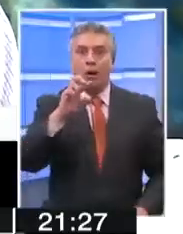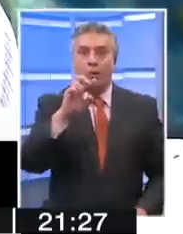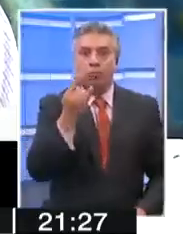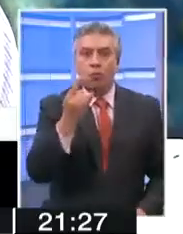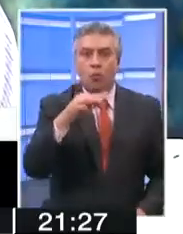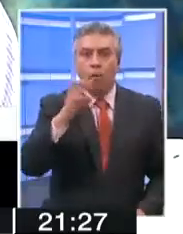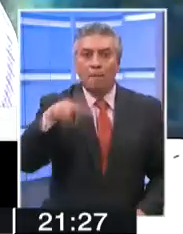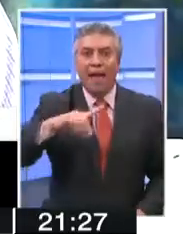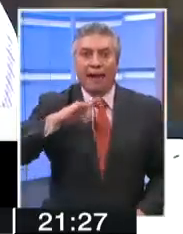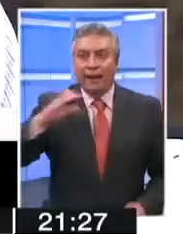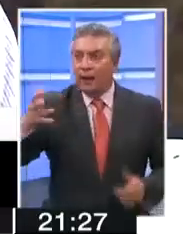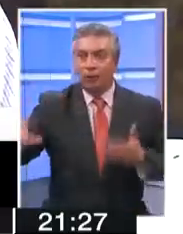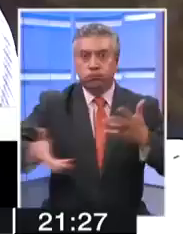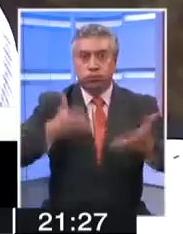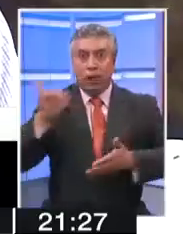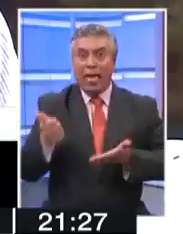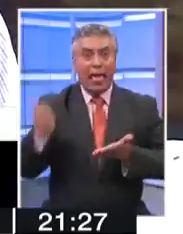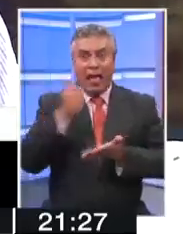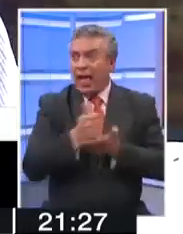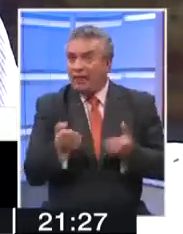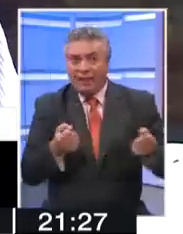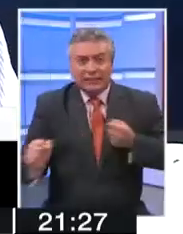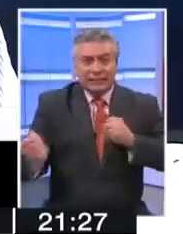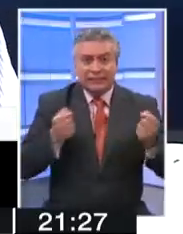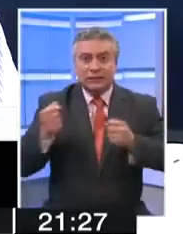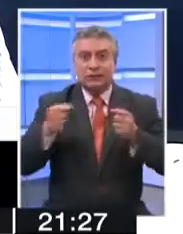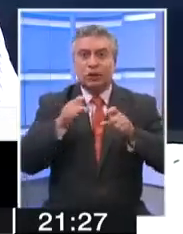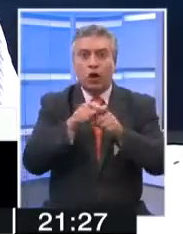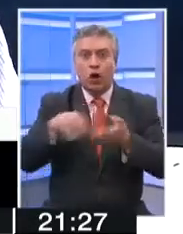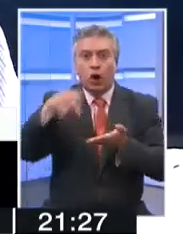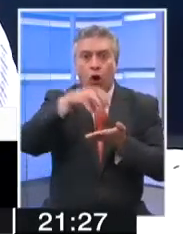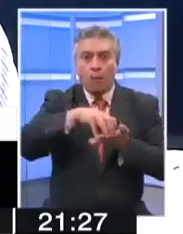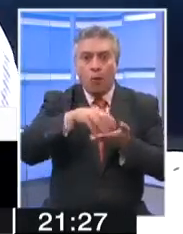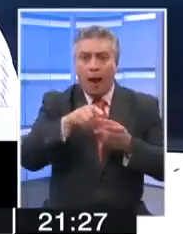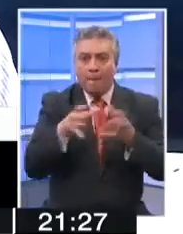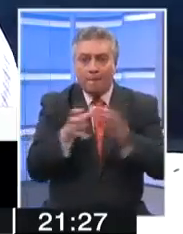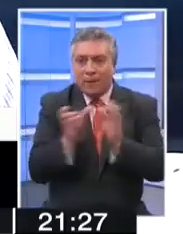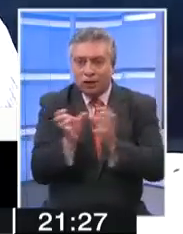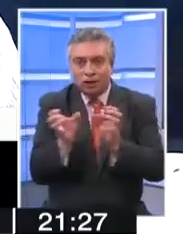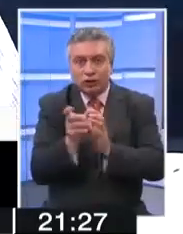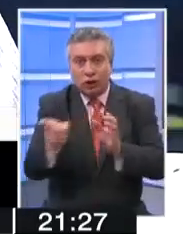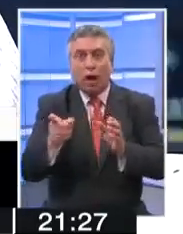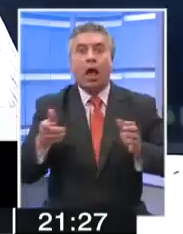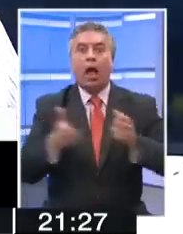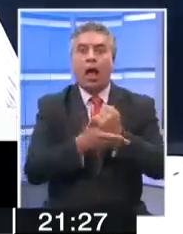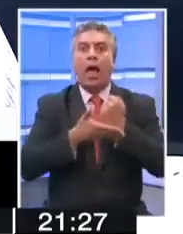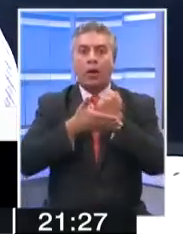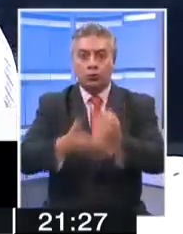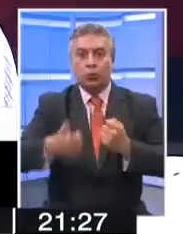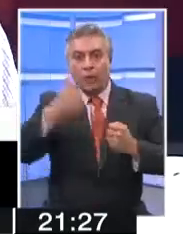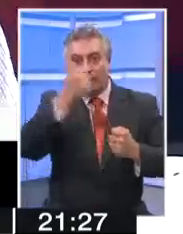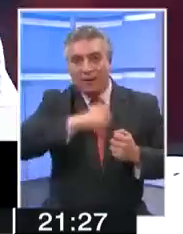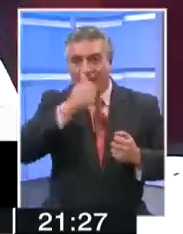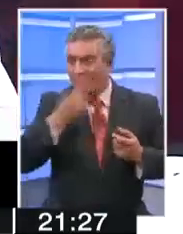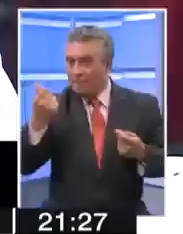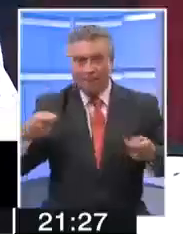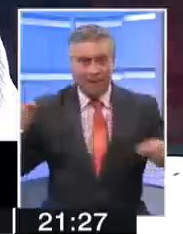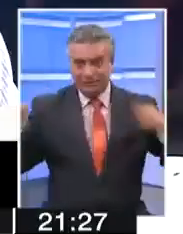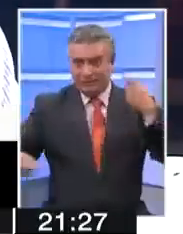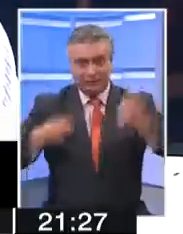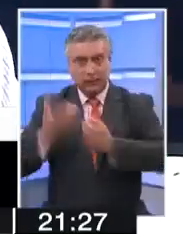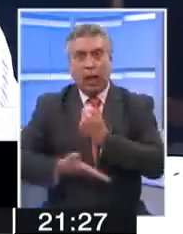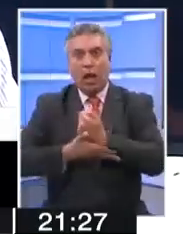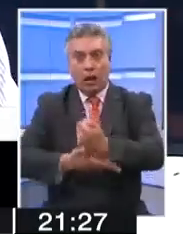quemando, cómo los alcaldes se sienten en impotencia en comunas que son más chiquititas. La ayuda que la hemos conseguido hoy día ha sido ayuda privada, con recursos privados. En el